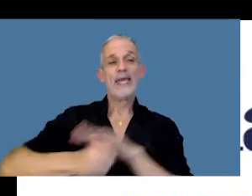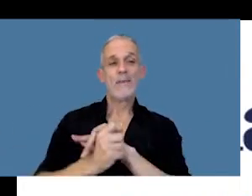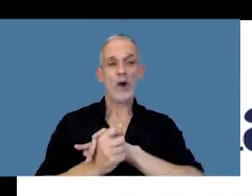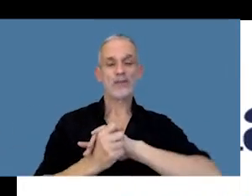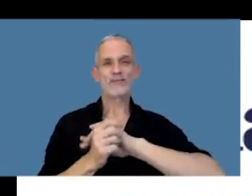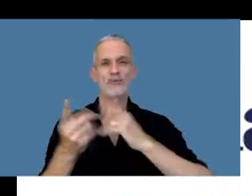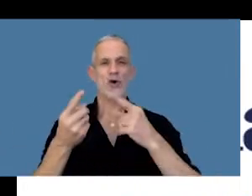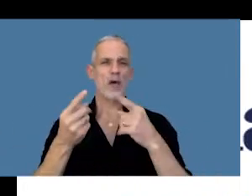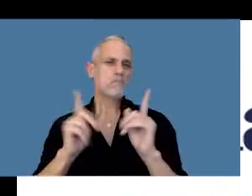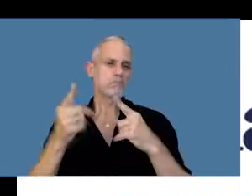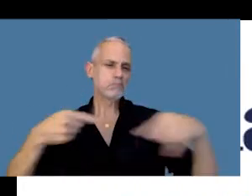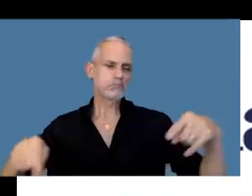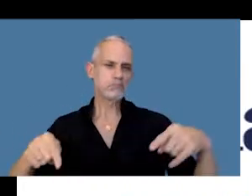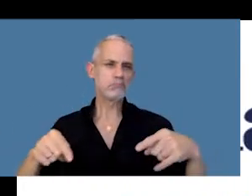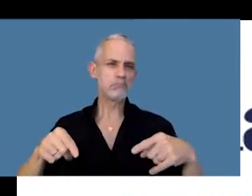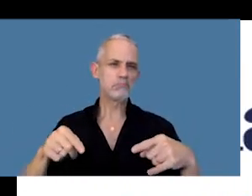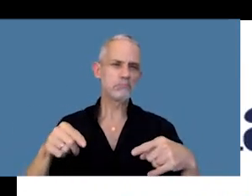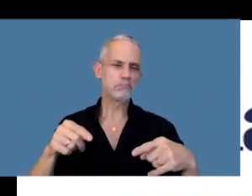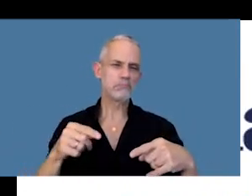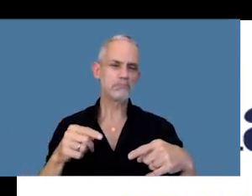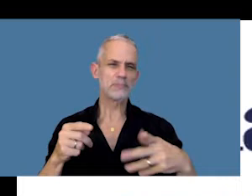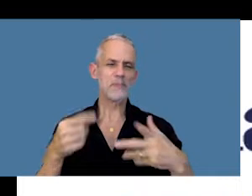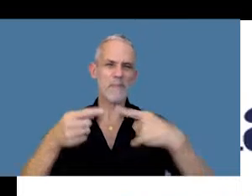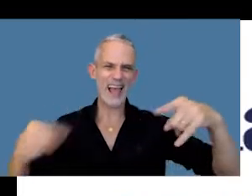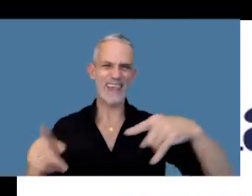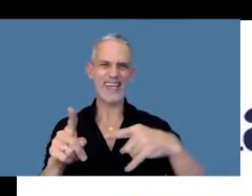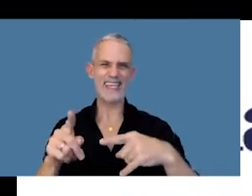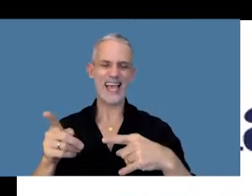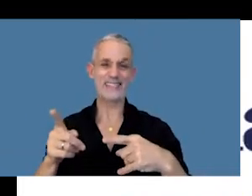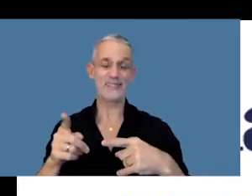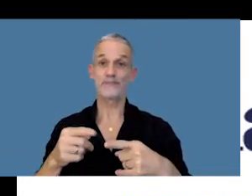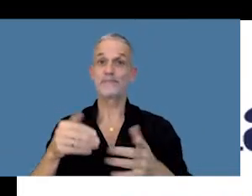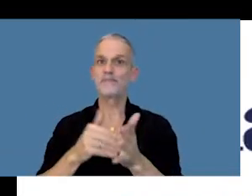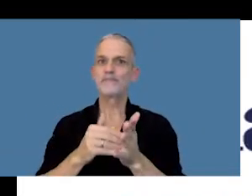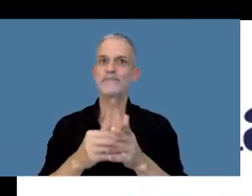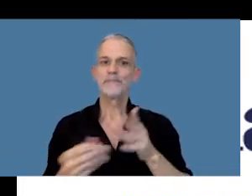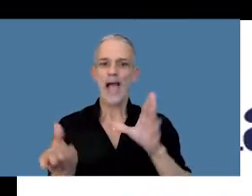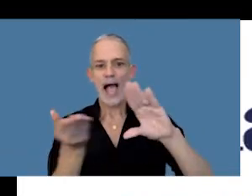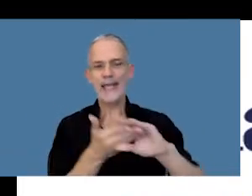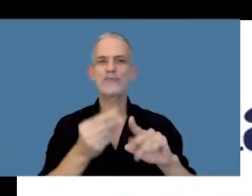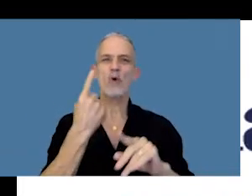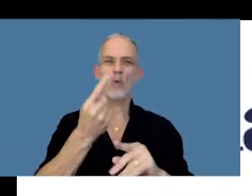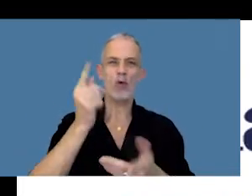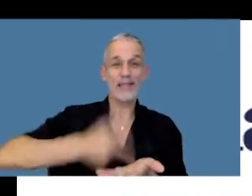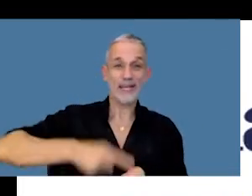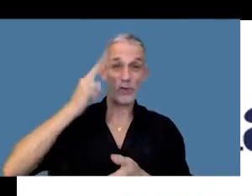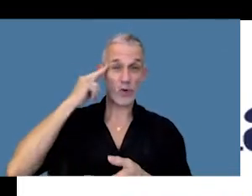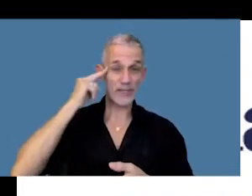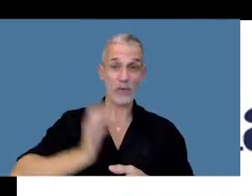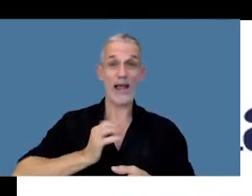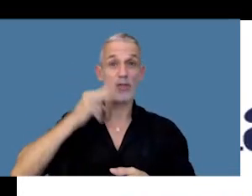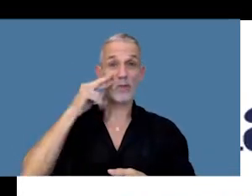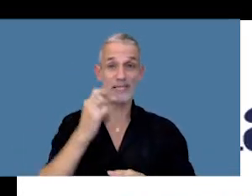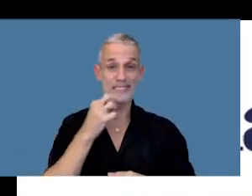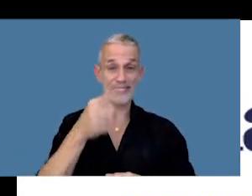de determinadas posiciones arancelarias de mercadería, de acuerdo al anexo 1 del decreto 99/2019,